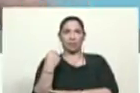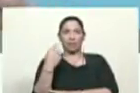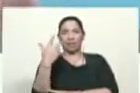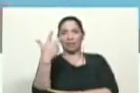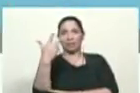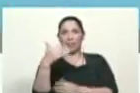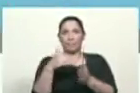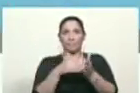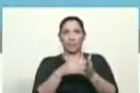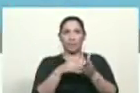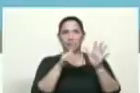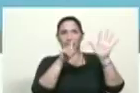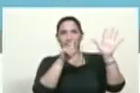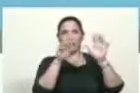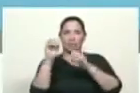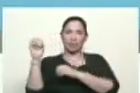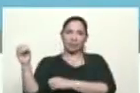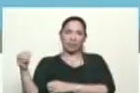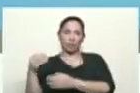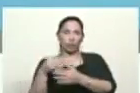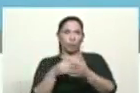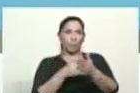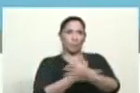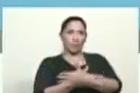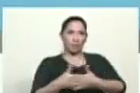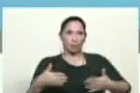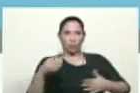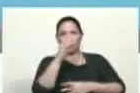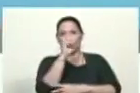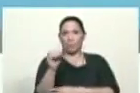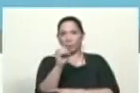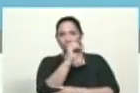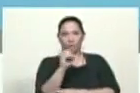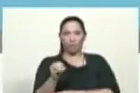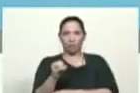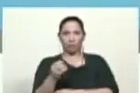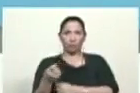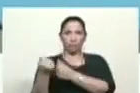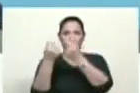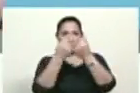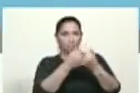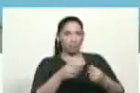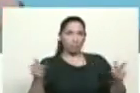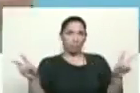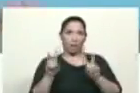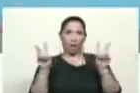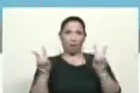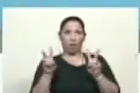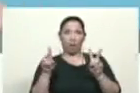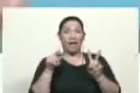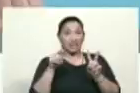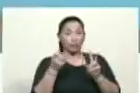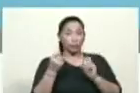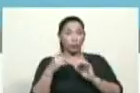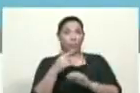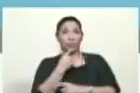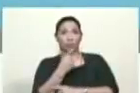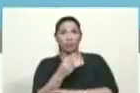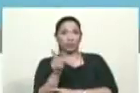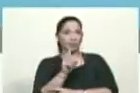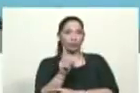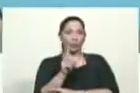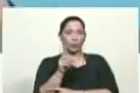3.600 millones por ciento el valor del bolívar. Es un número que uno lo dice y no se